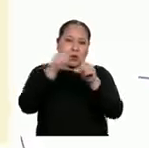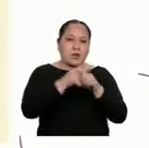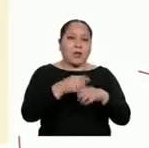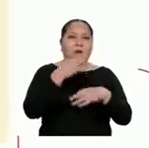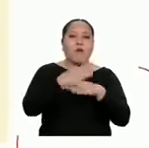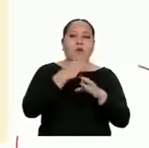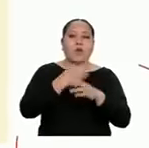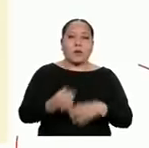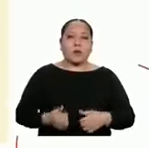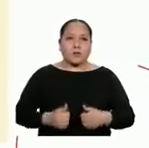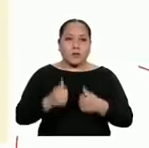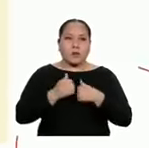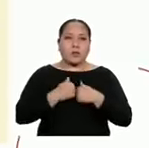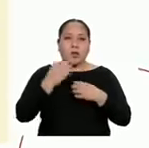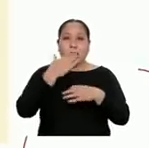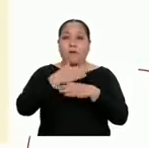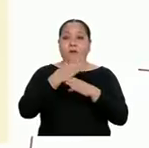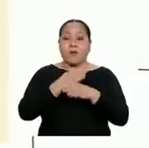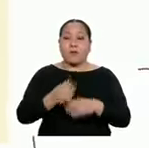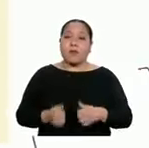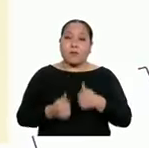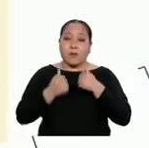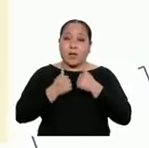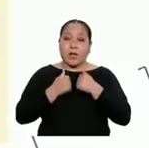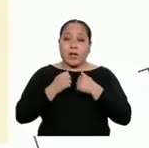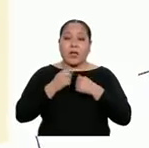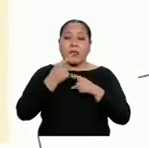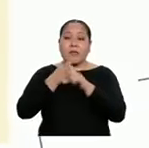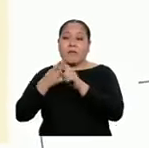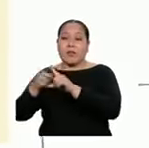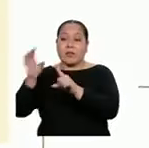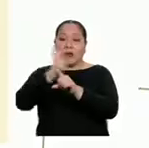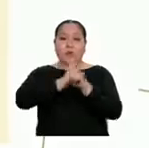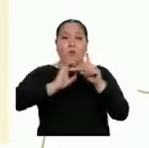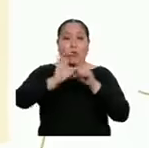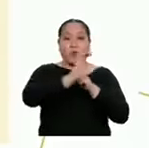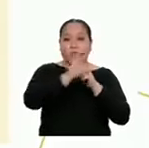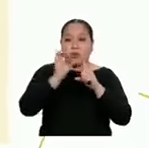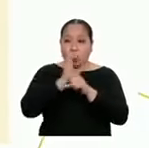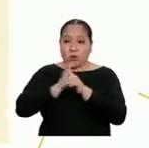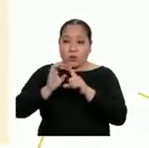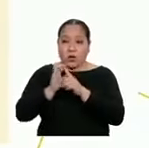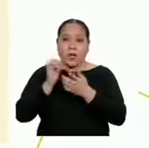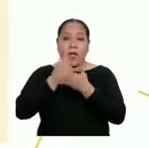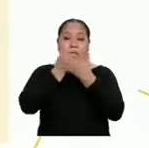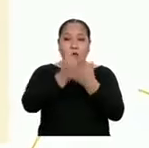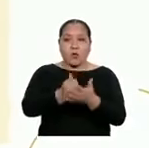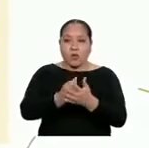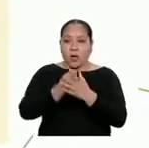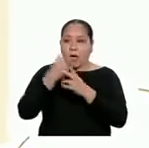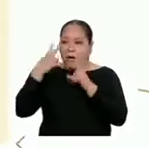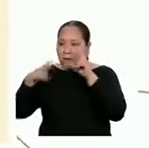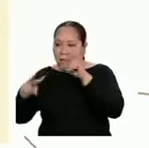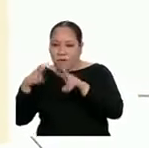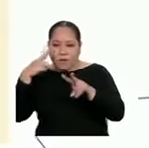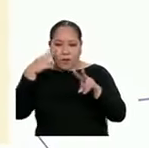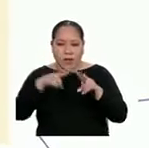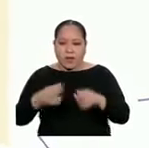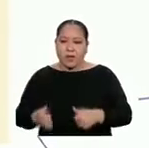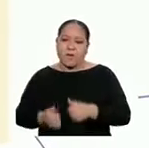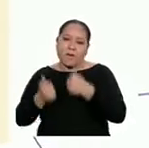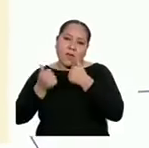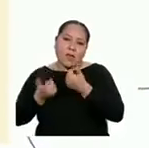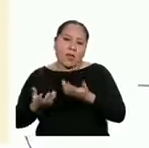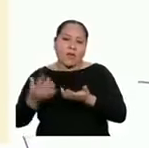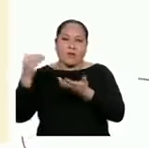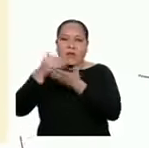vidas. En el área educativa, la interculturalidad ayuda a traducir estos mundos de vida de